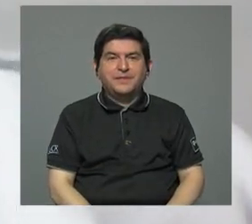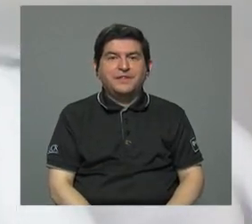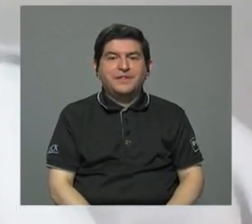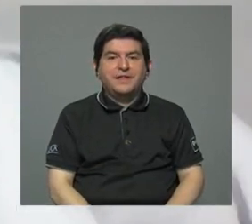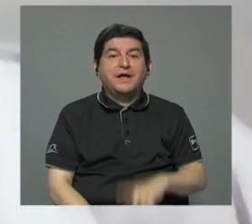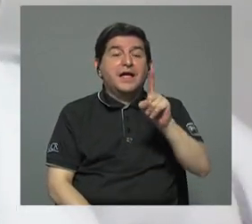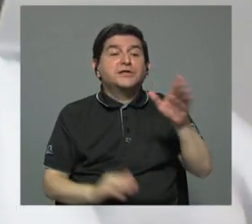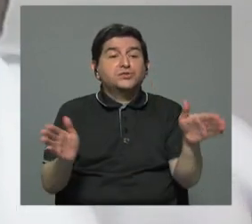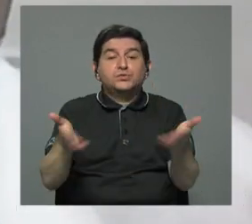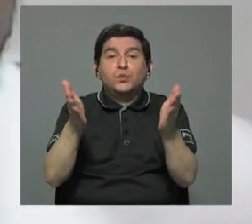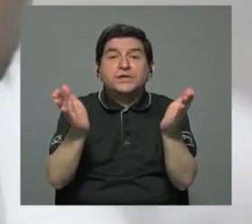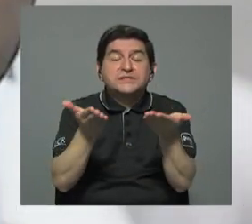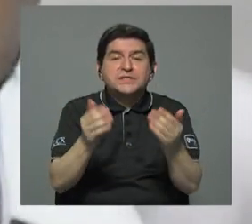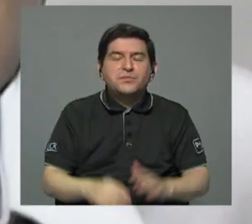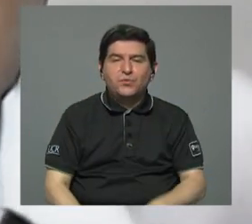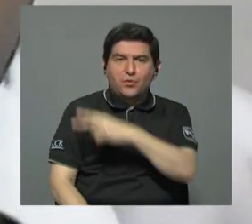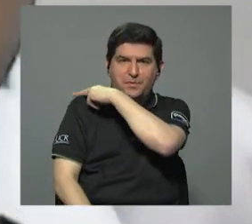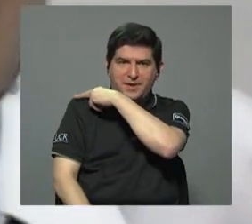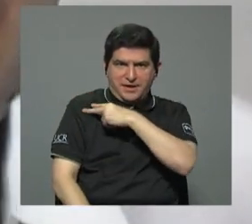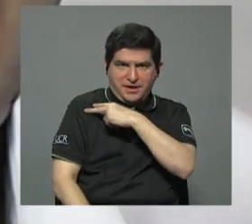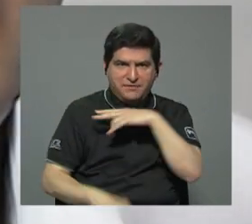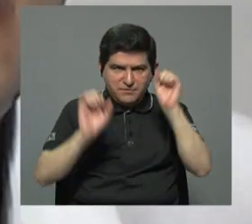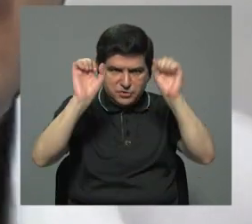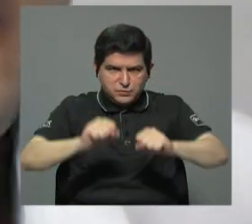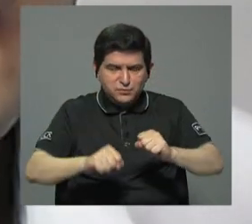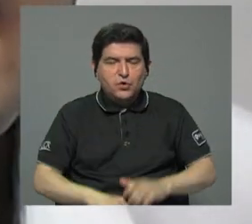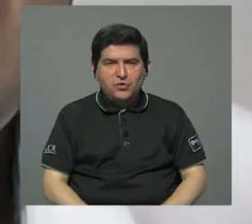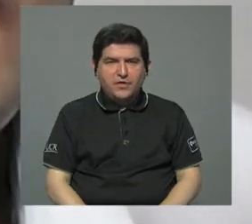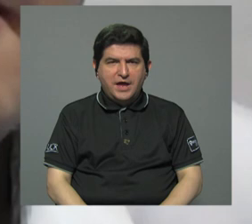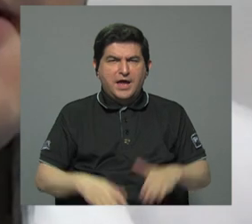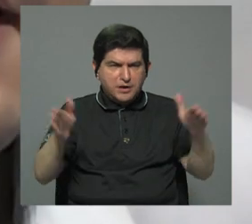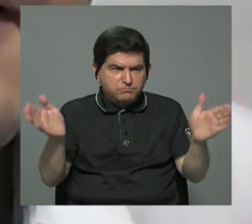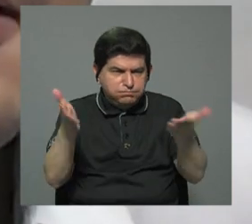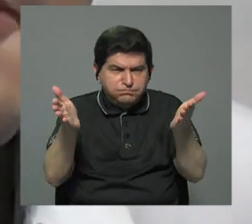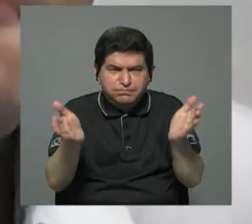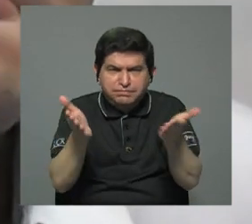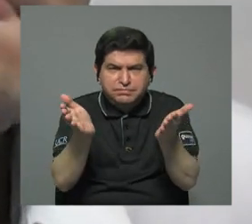es un incentivo para que los patronos puedan fomentar